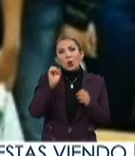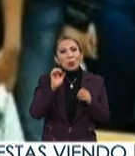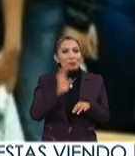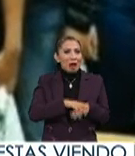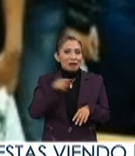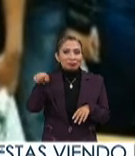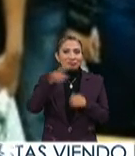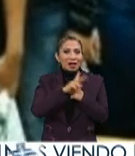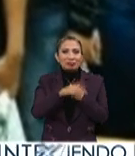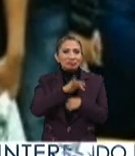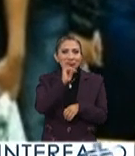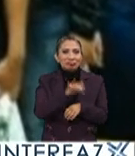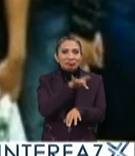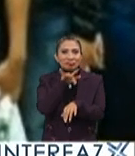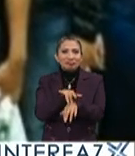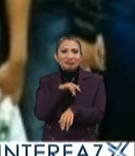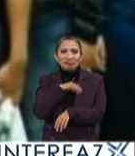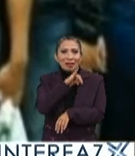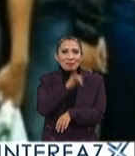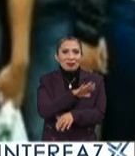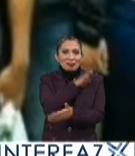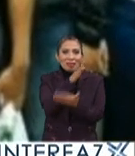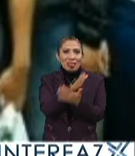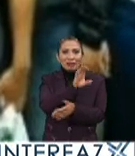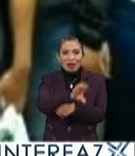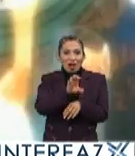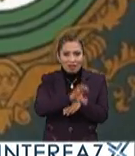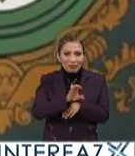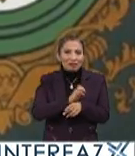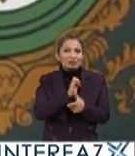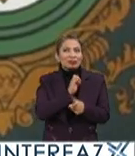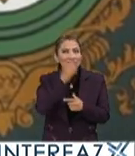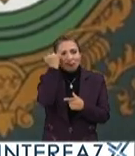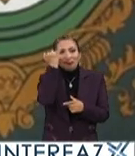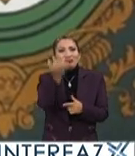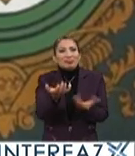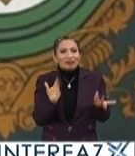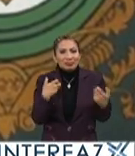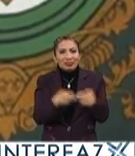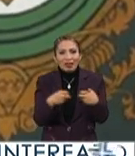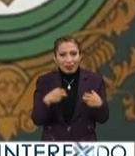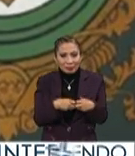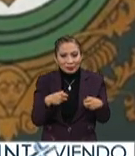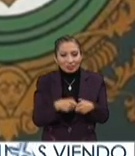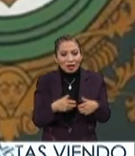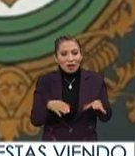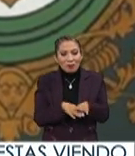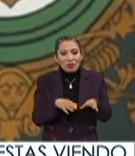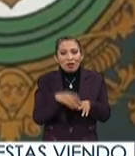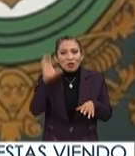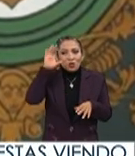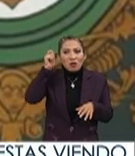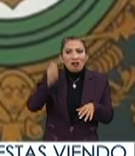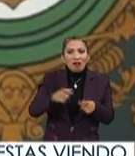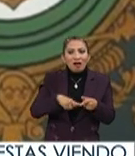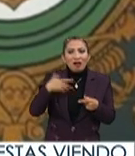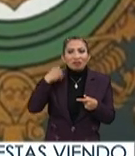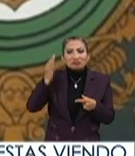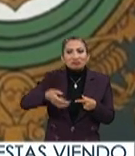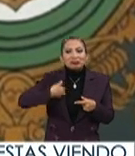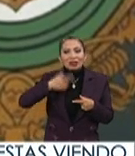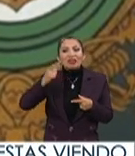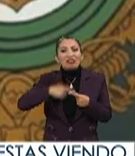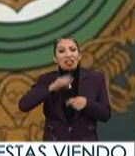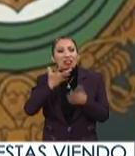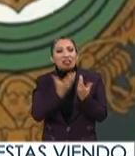más porque es un país que no has viajado, pues yo nunca había ido a Colombia, claro. Entonces pues es nerviosismo de cómo es la cultura, cómo van a aceptar,